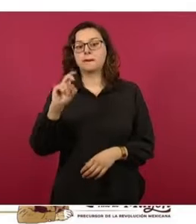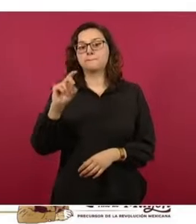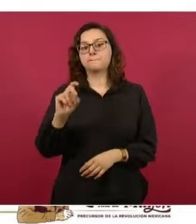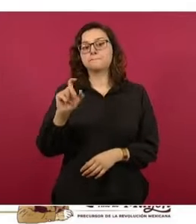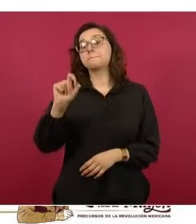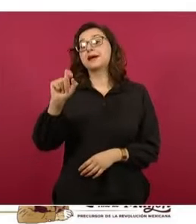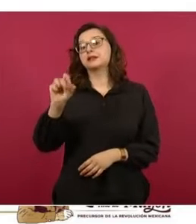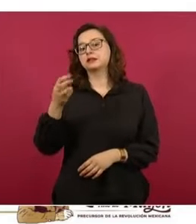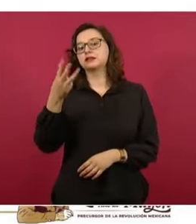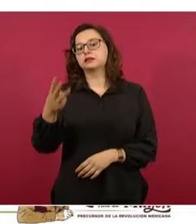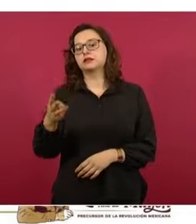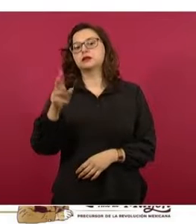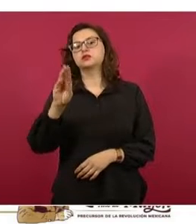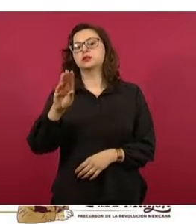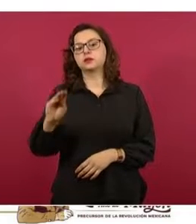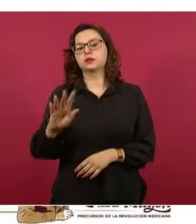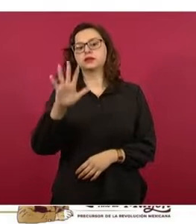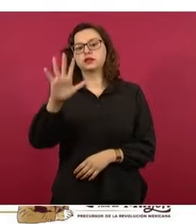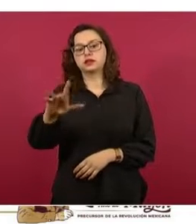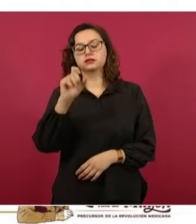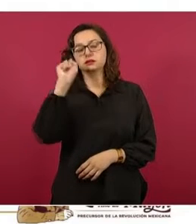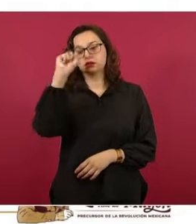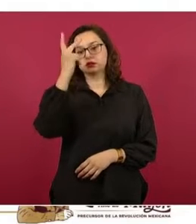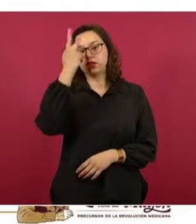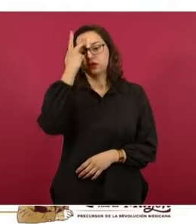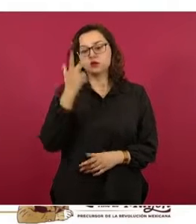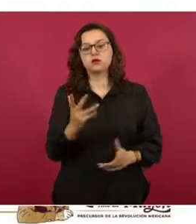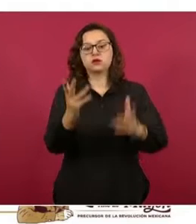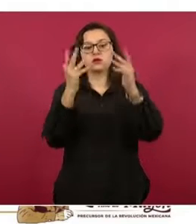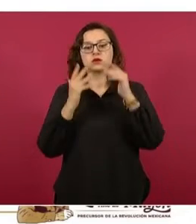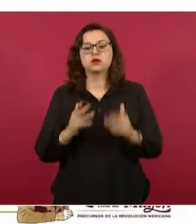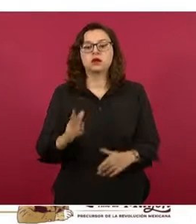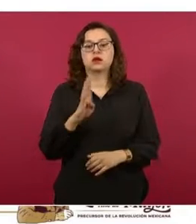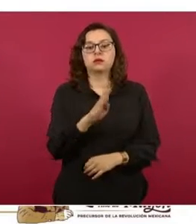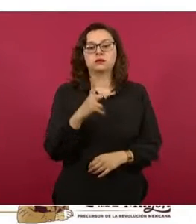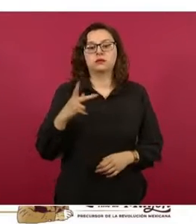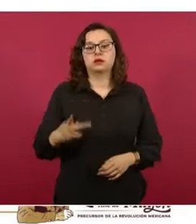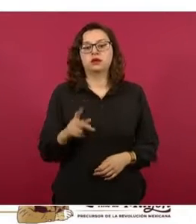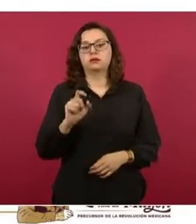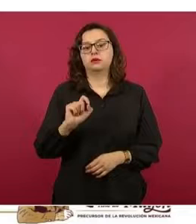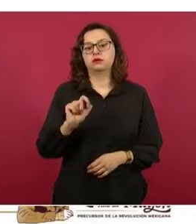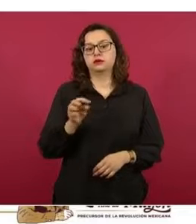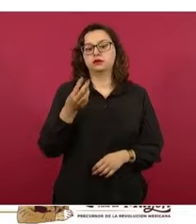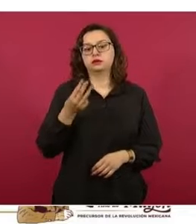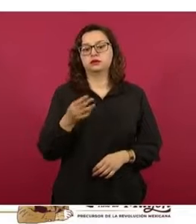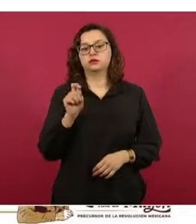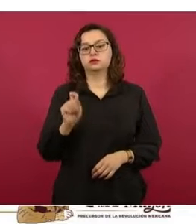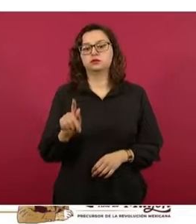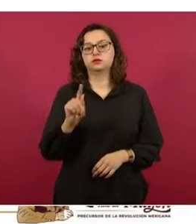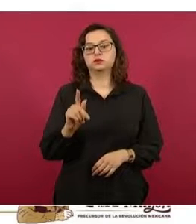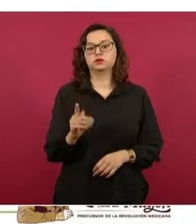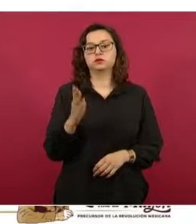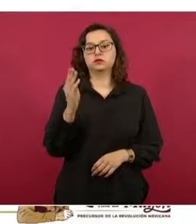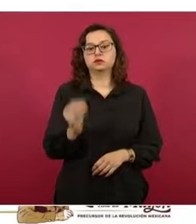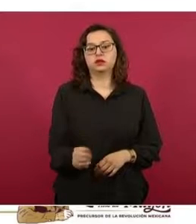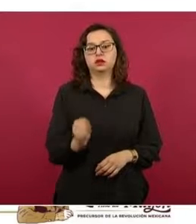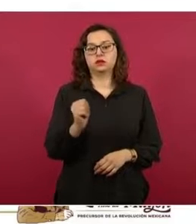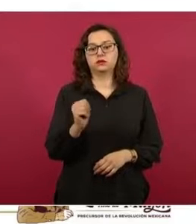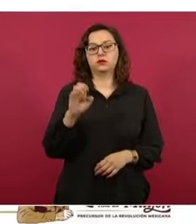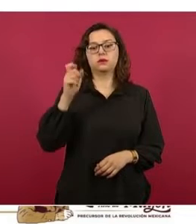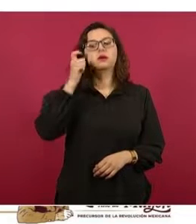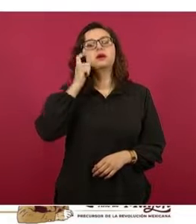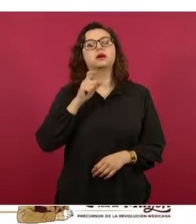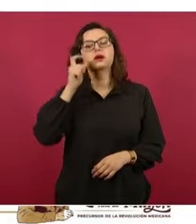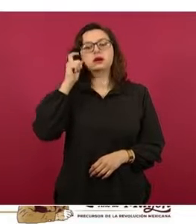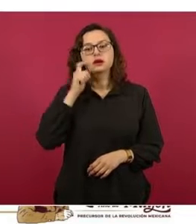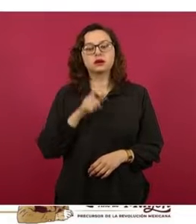franquicia Pemex en Matehuala, San Luis Potosí, y 23 pesos con 79 centavos la franquicia BP en Chilapa